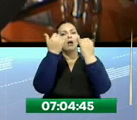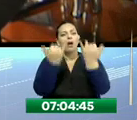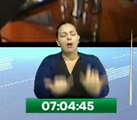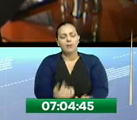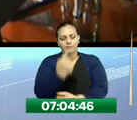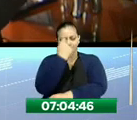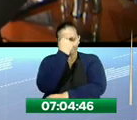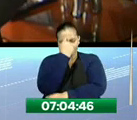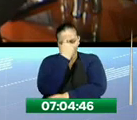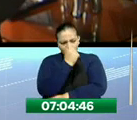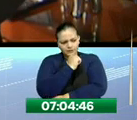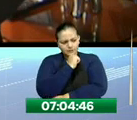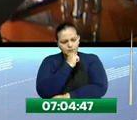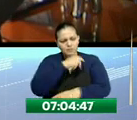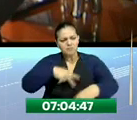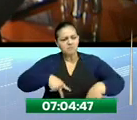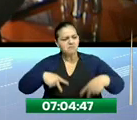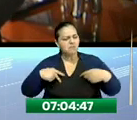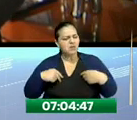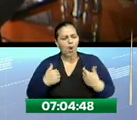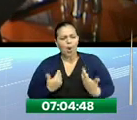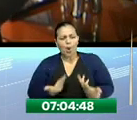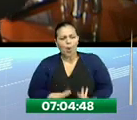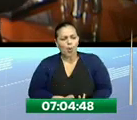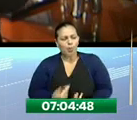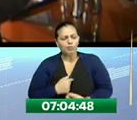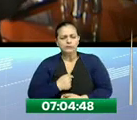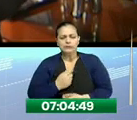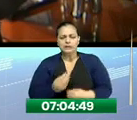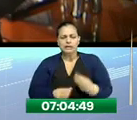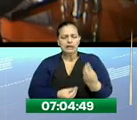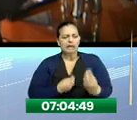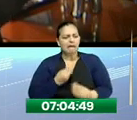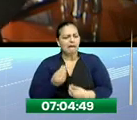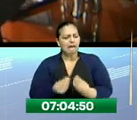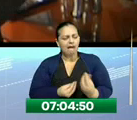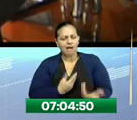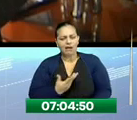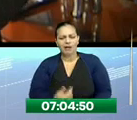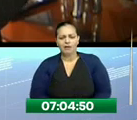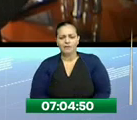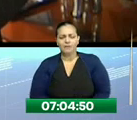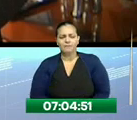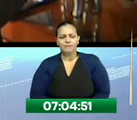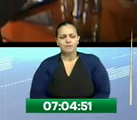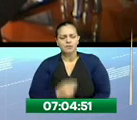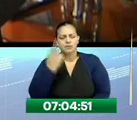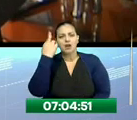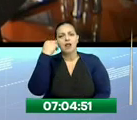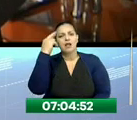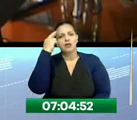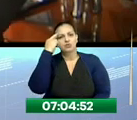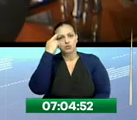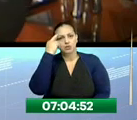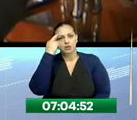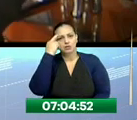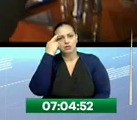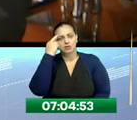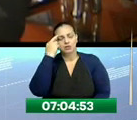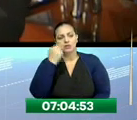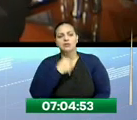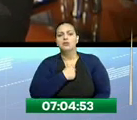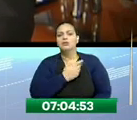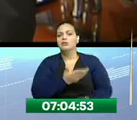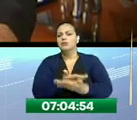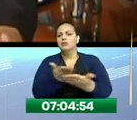darle a los seres que dependen de una u otra manera de nosotros, darle esa confianza para que el amor fluya. Ya